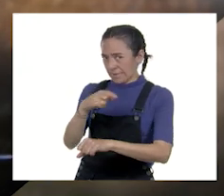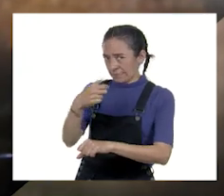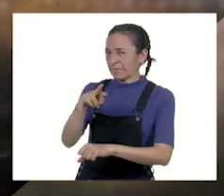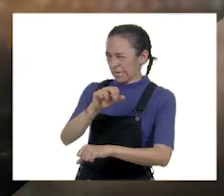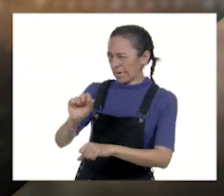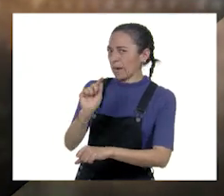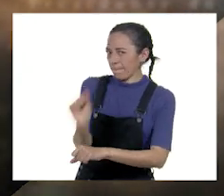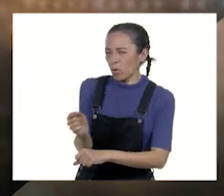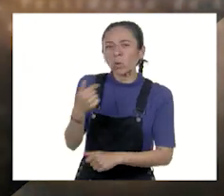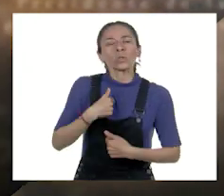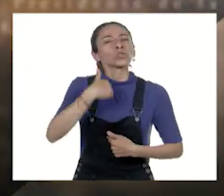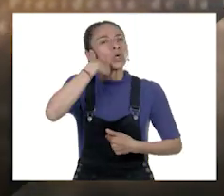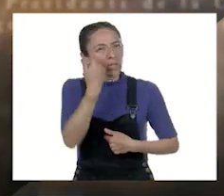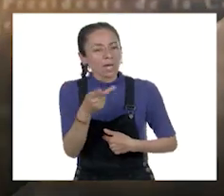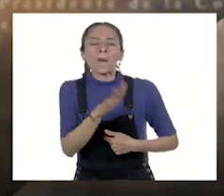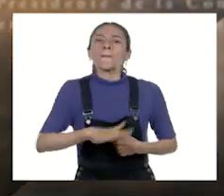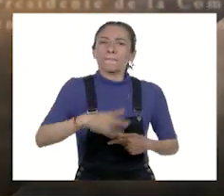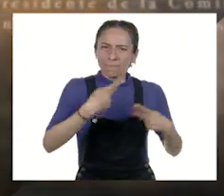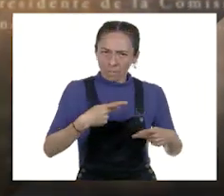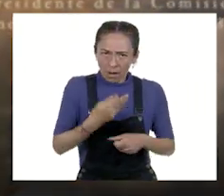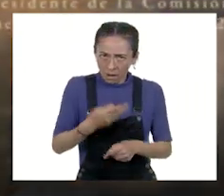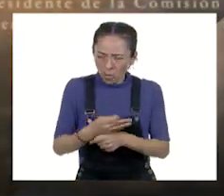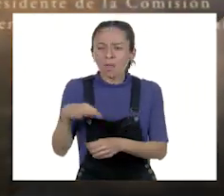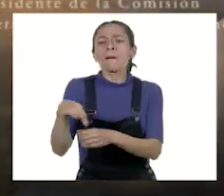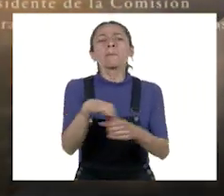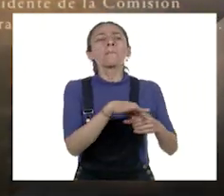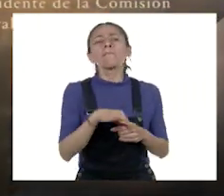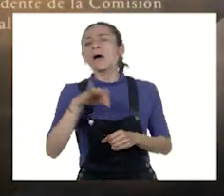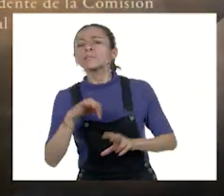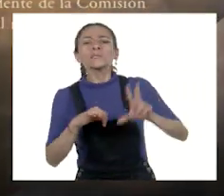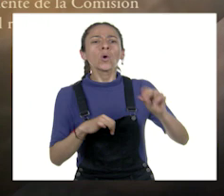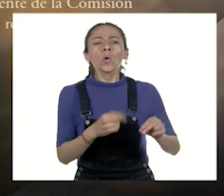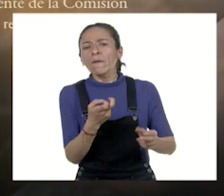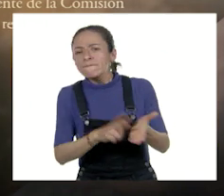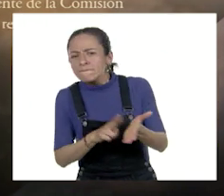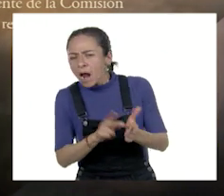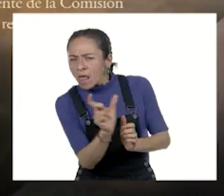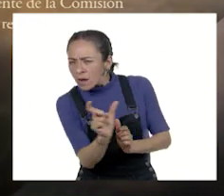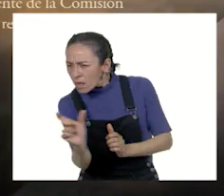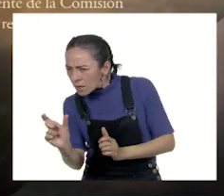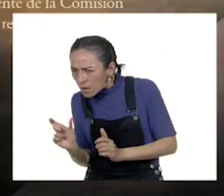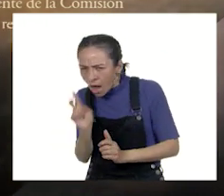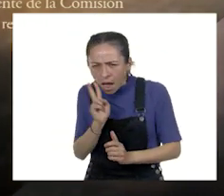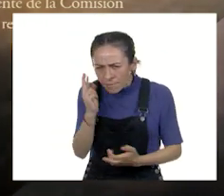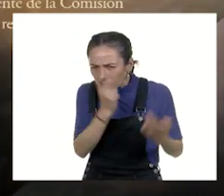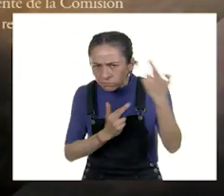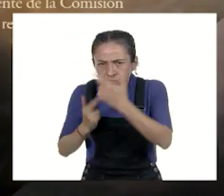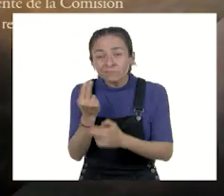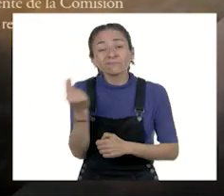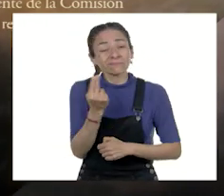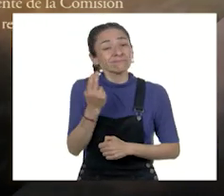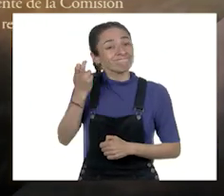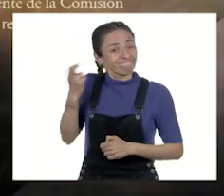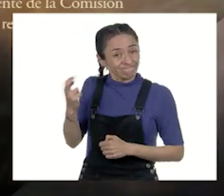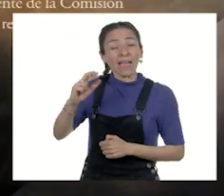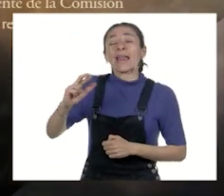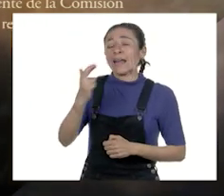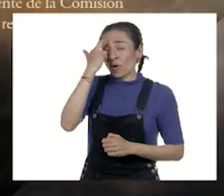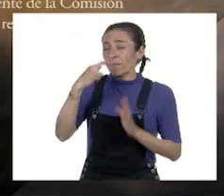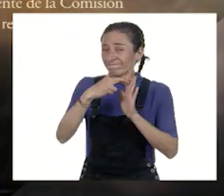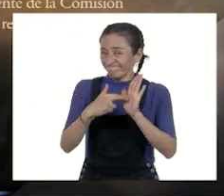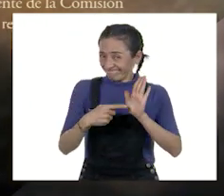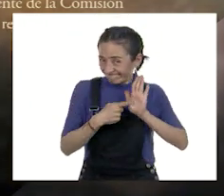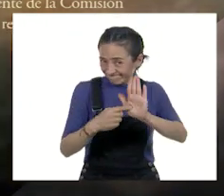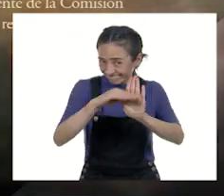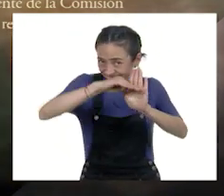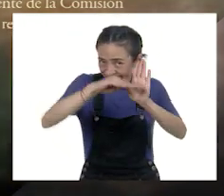vamos a votar la nulidad o la validez de las credenciales puestas a discusión tengamos presente este criterio. proceder